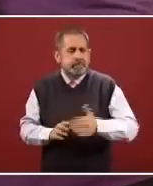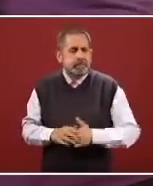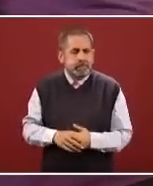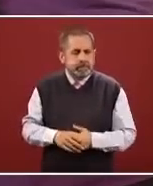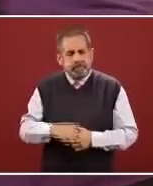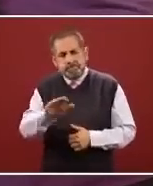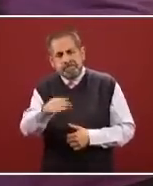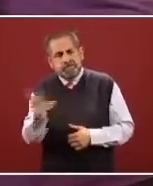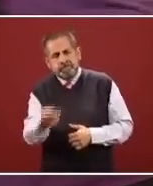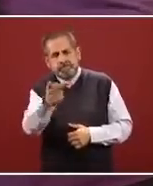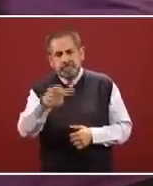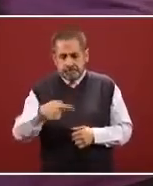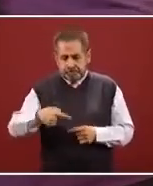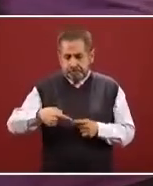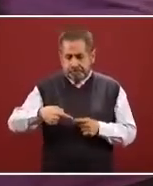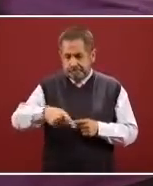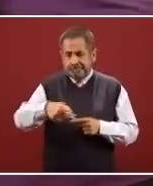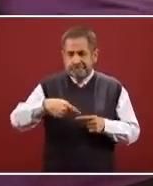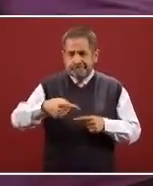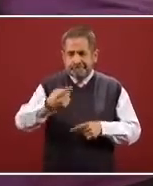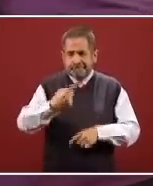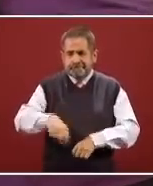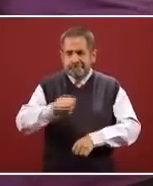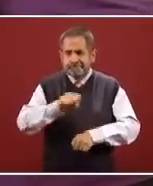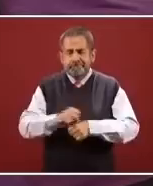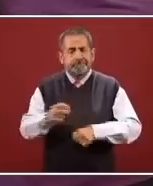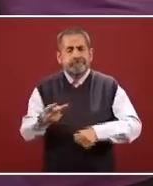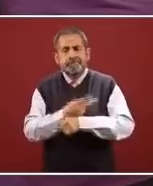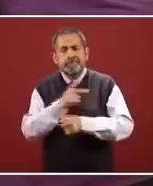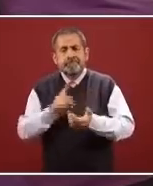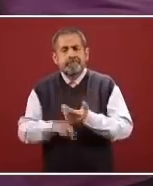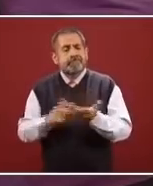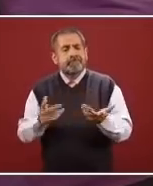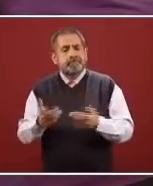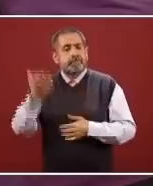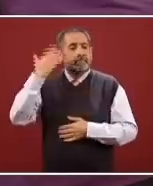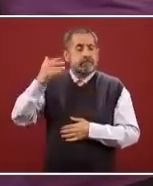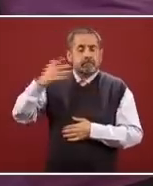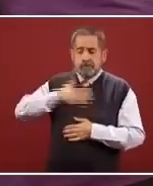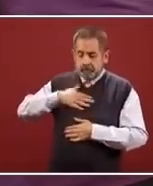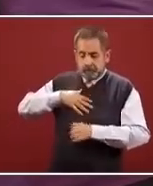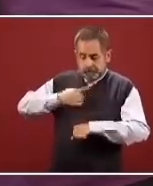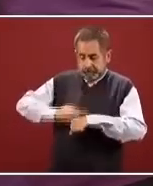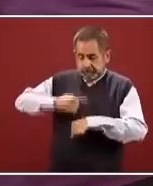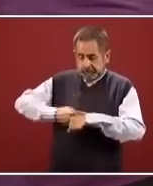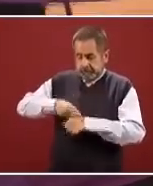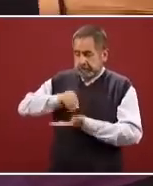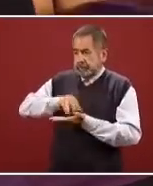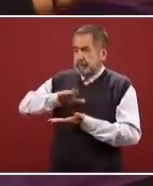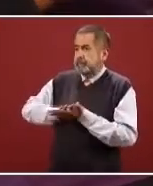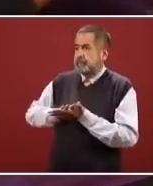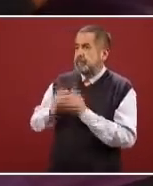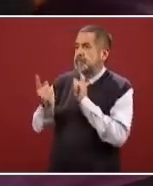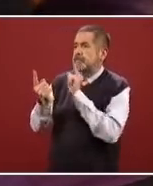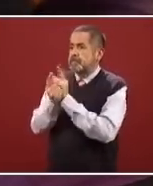¿qué pasará en esta semana, en esta jornada, qué pasará con las citas ya programadas en hospitales, en el